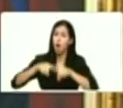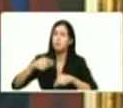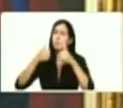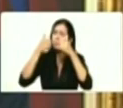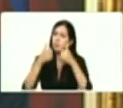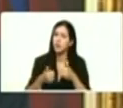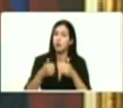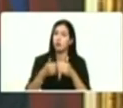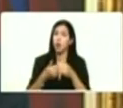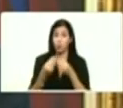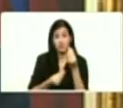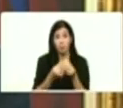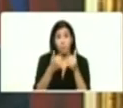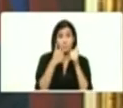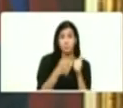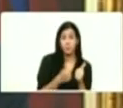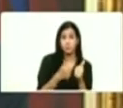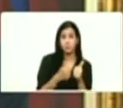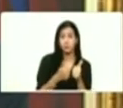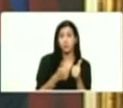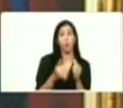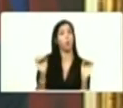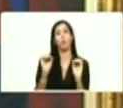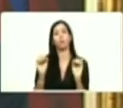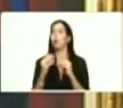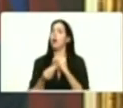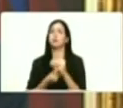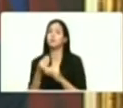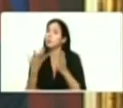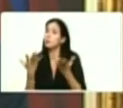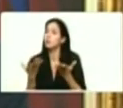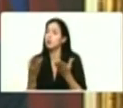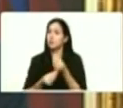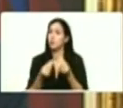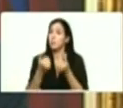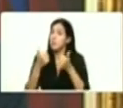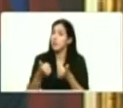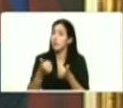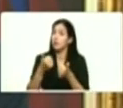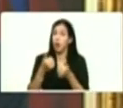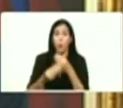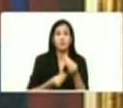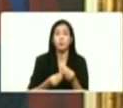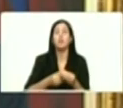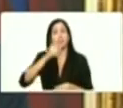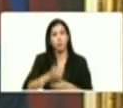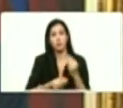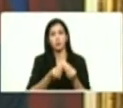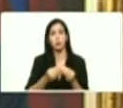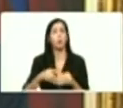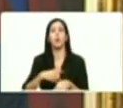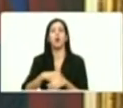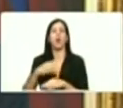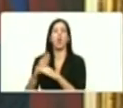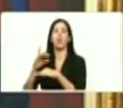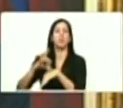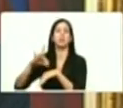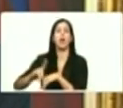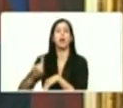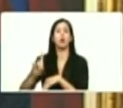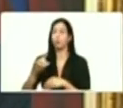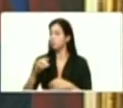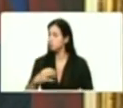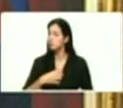o lo hacemos o lo hacemos no tenemos más opción entre vencer